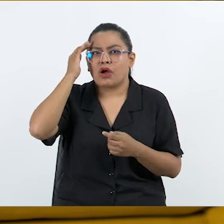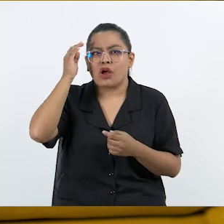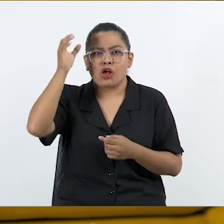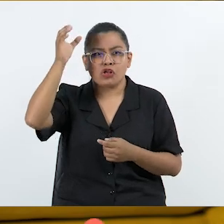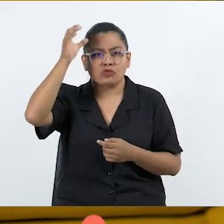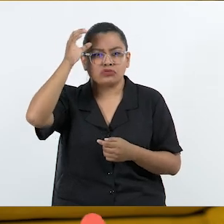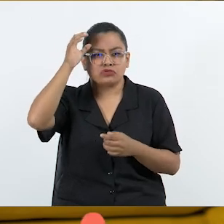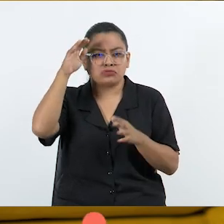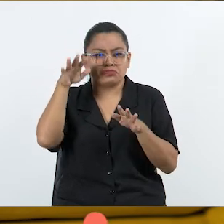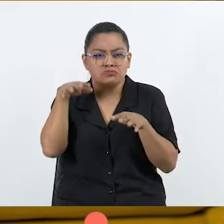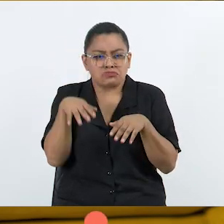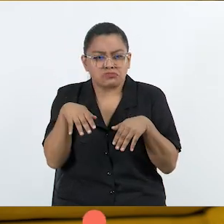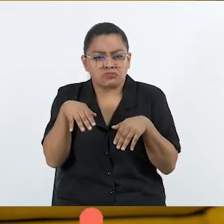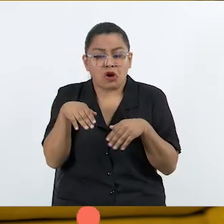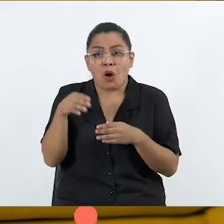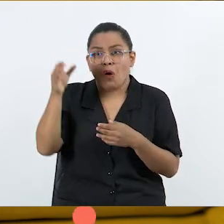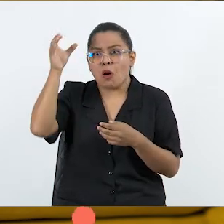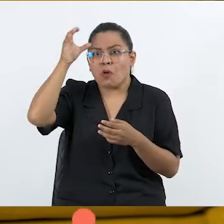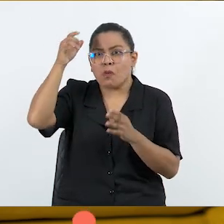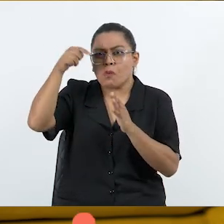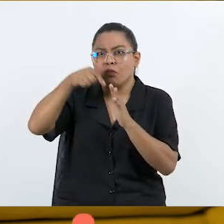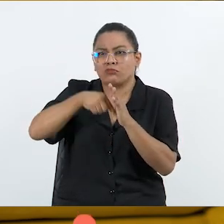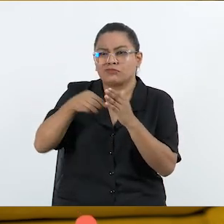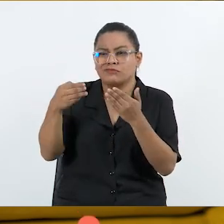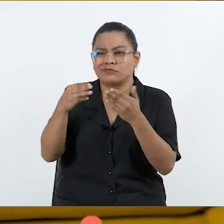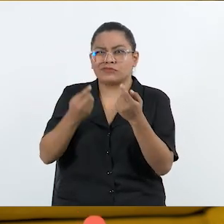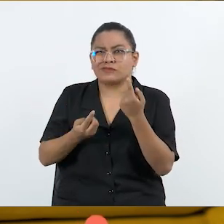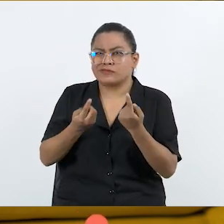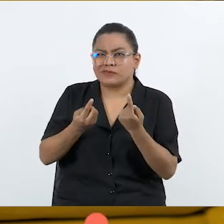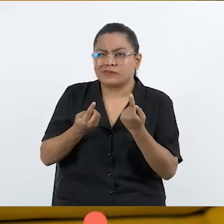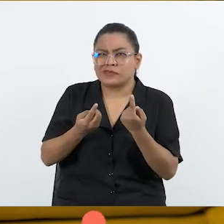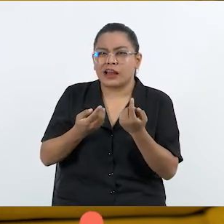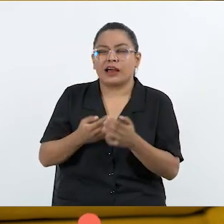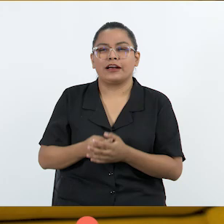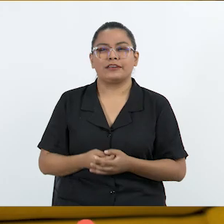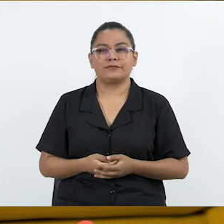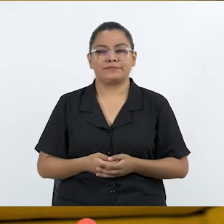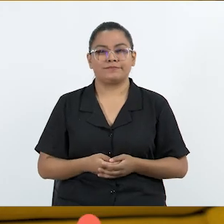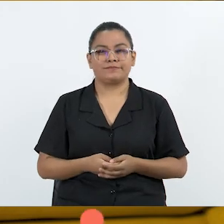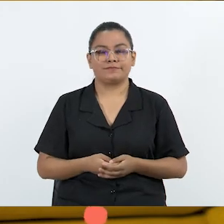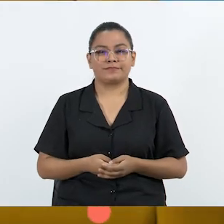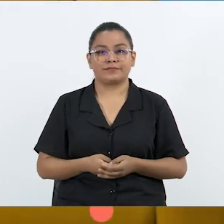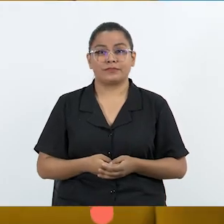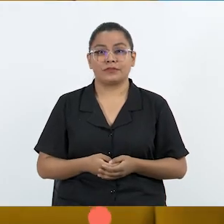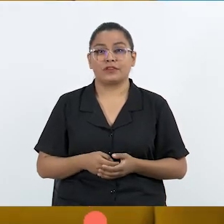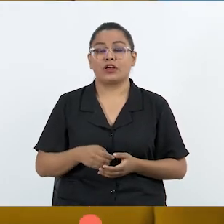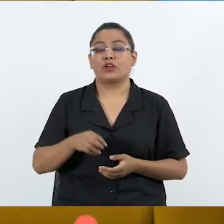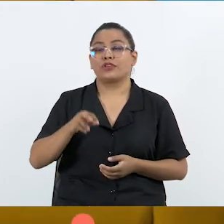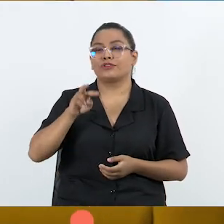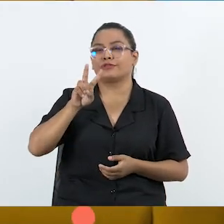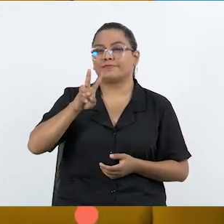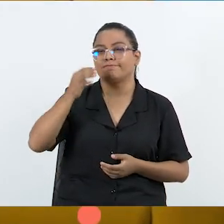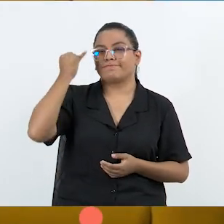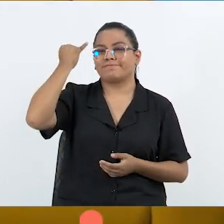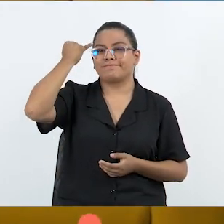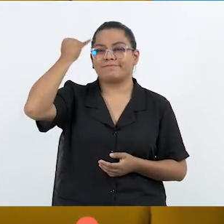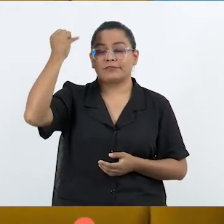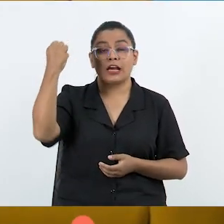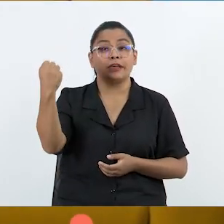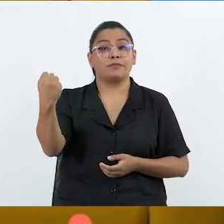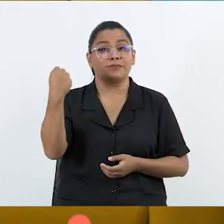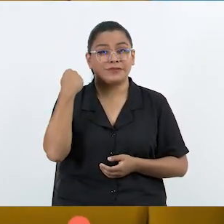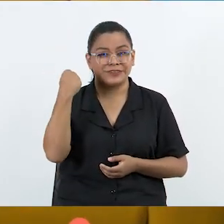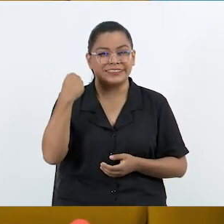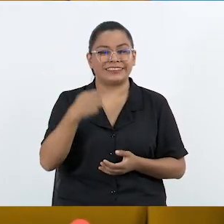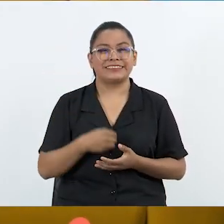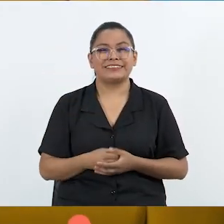aquel conocimiento que es inerte o aquel conocimiento que es profundo? Les daré dos claves